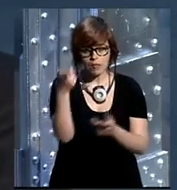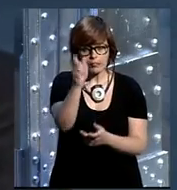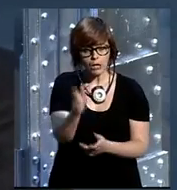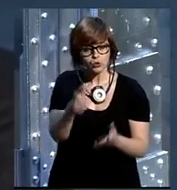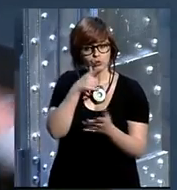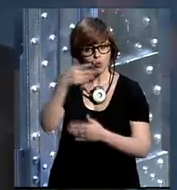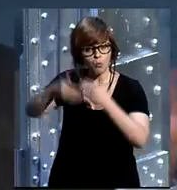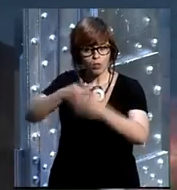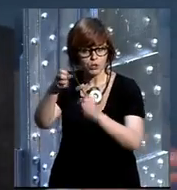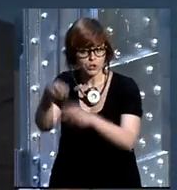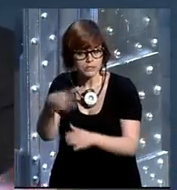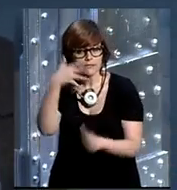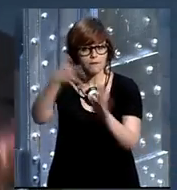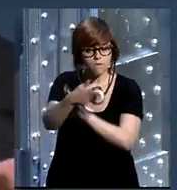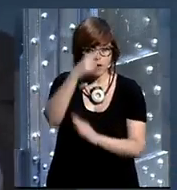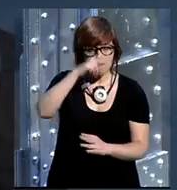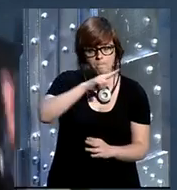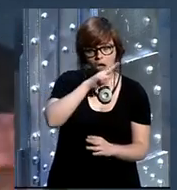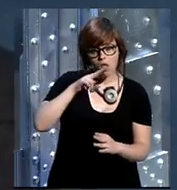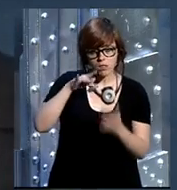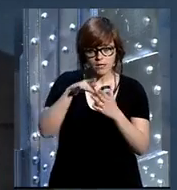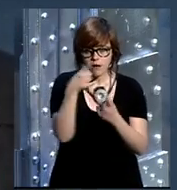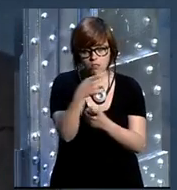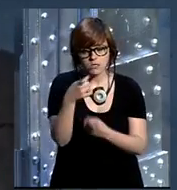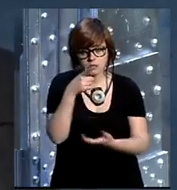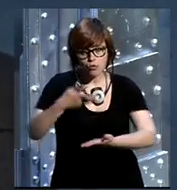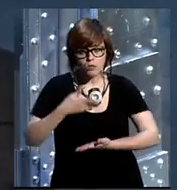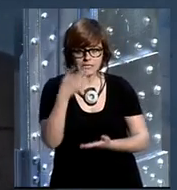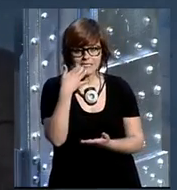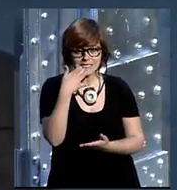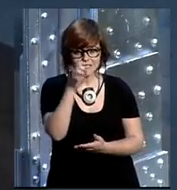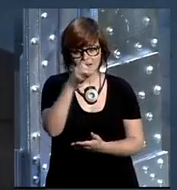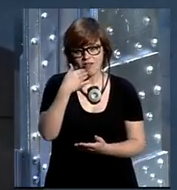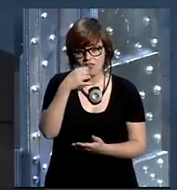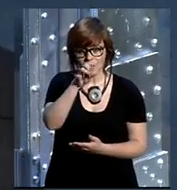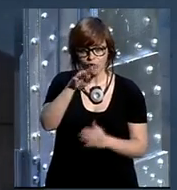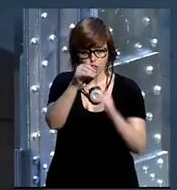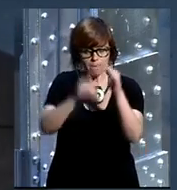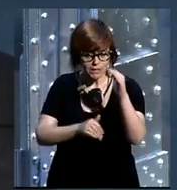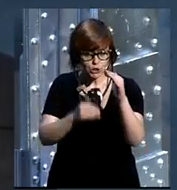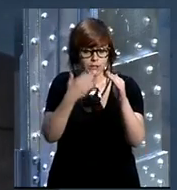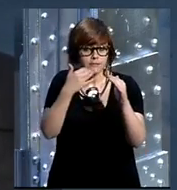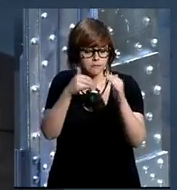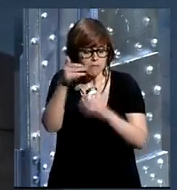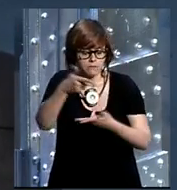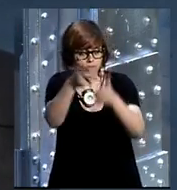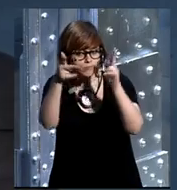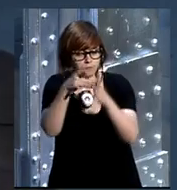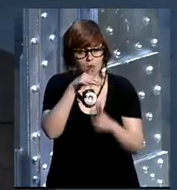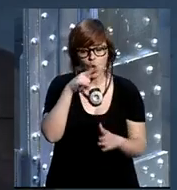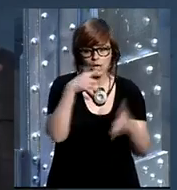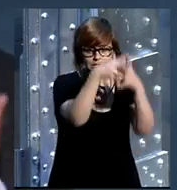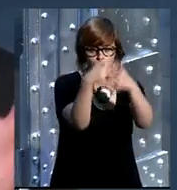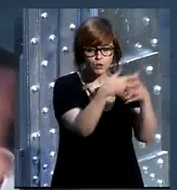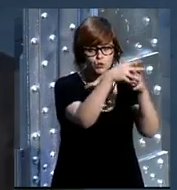de los padres. Si tienes menos de 14 años, necesitas el consentimiento de los padres. Bueno, pues los estadounidenses aprobaron una ley parecida, pero para demostrar